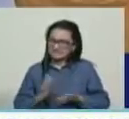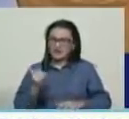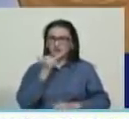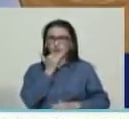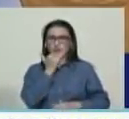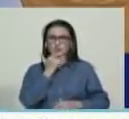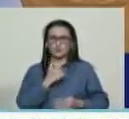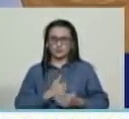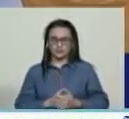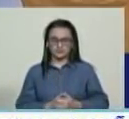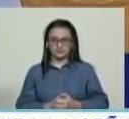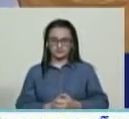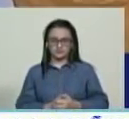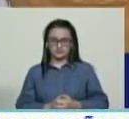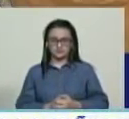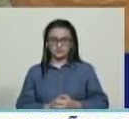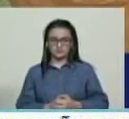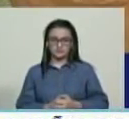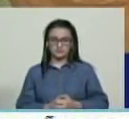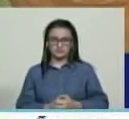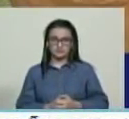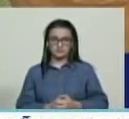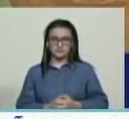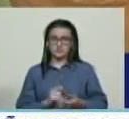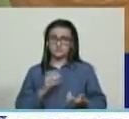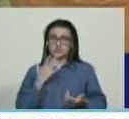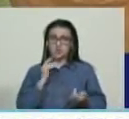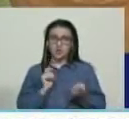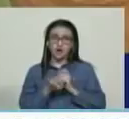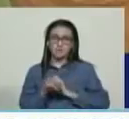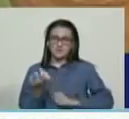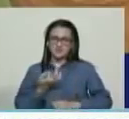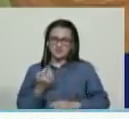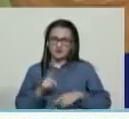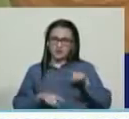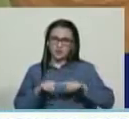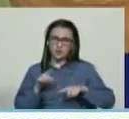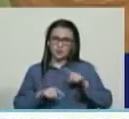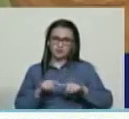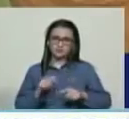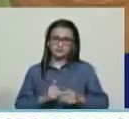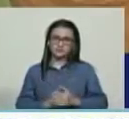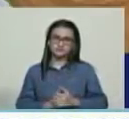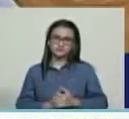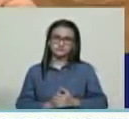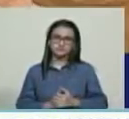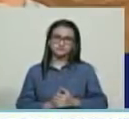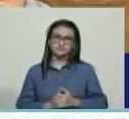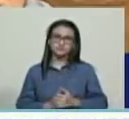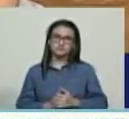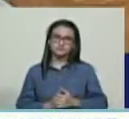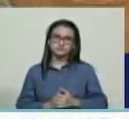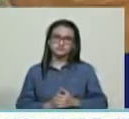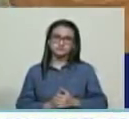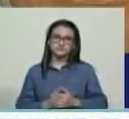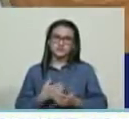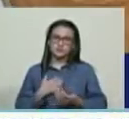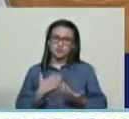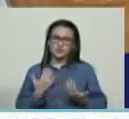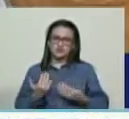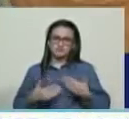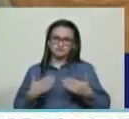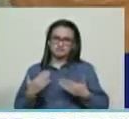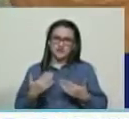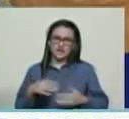error si no cambiamos las cosas de verdad. Si no somos capaces de trascender